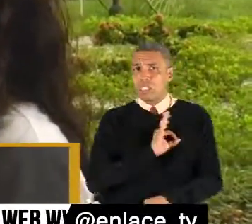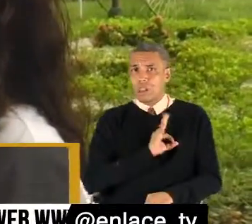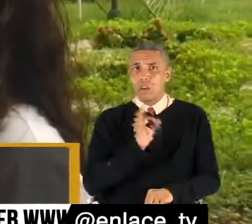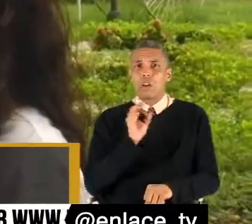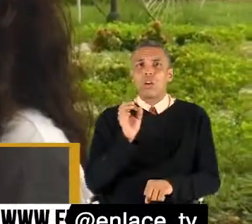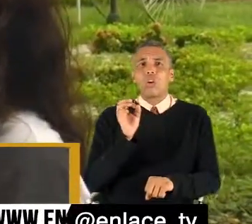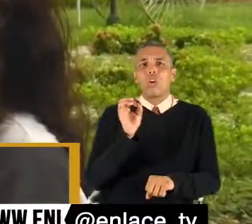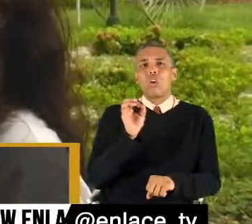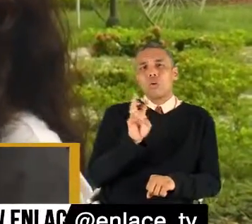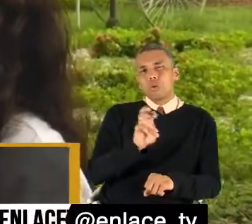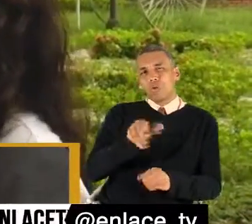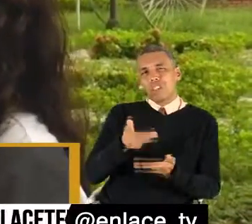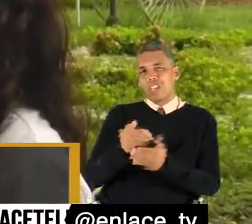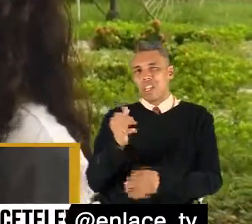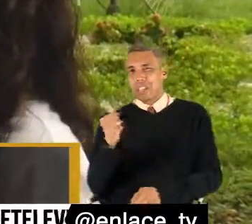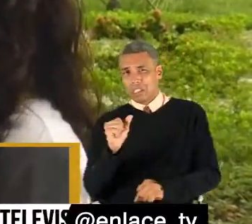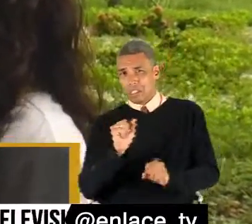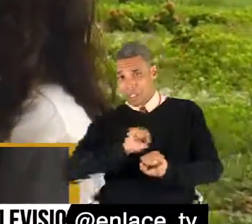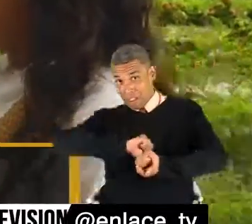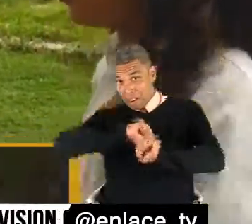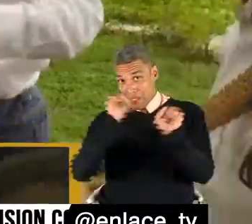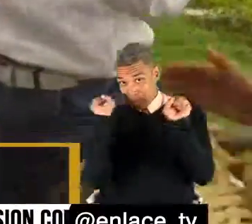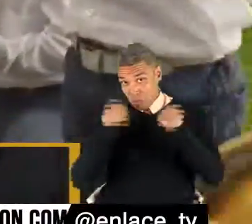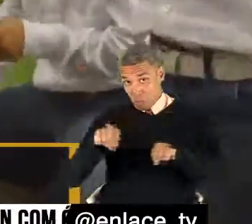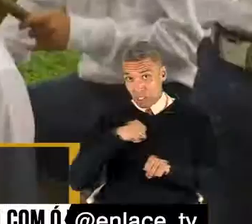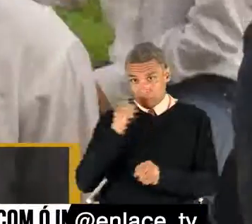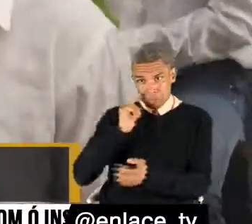a 10 de la mañana.